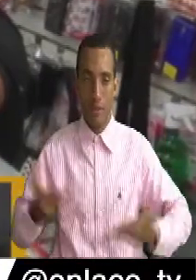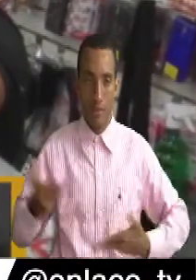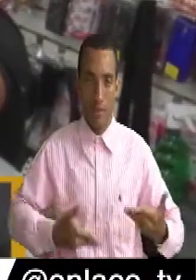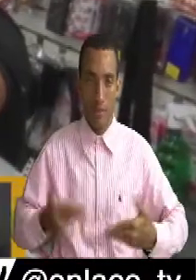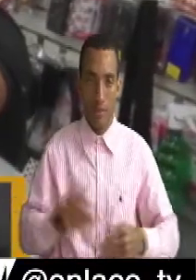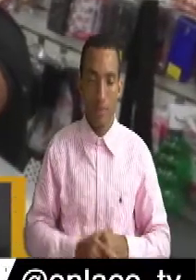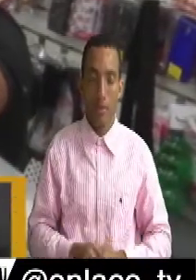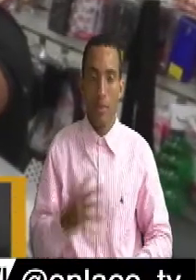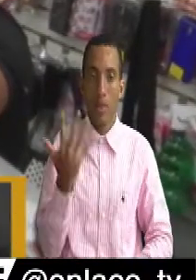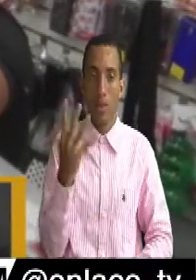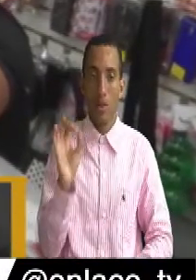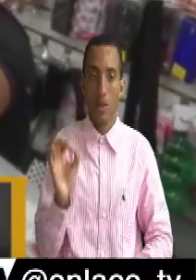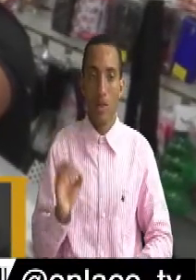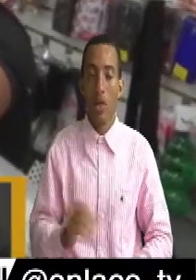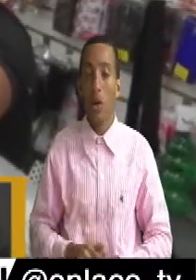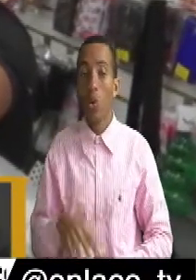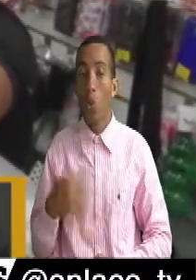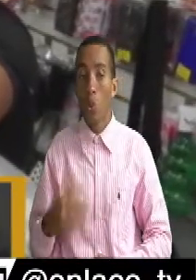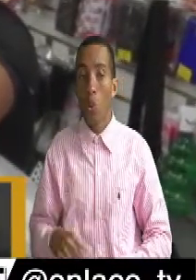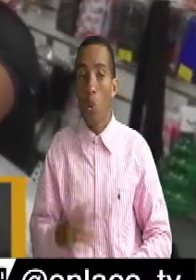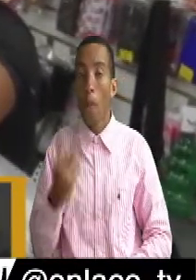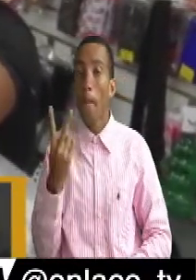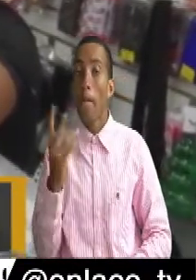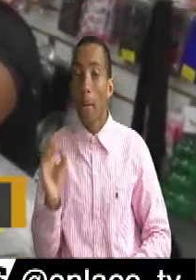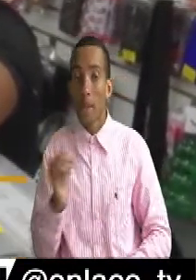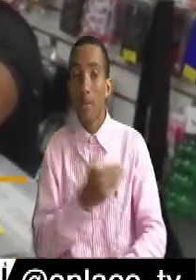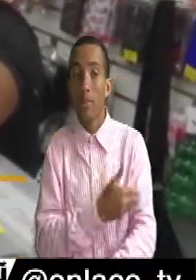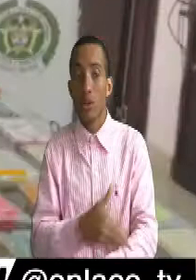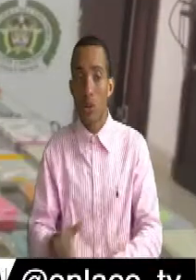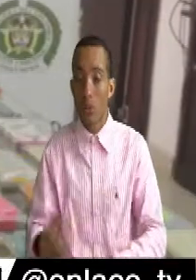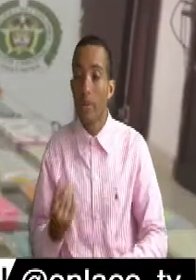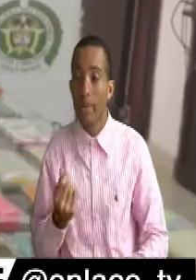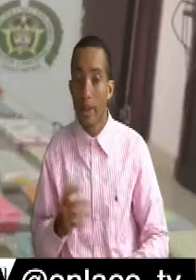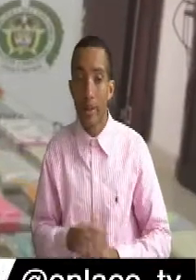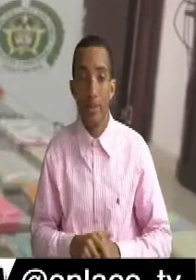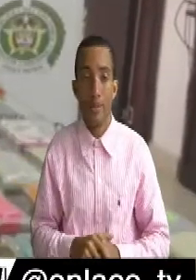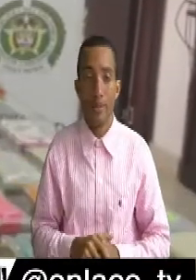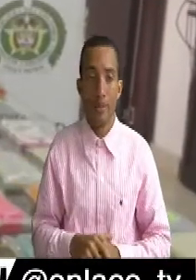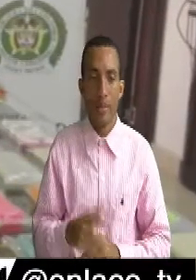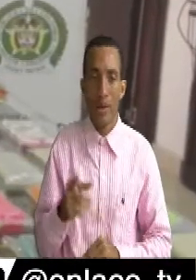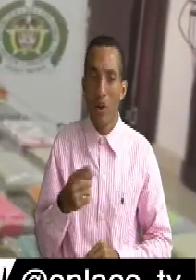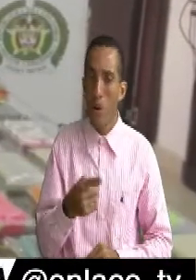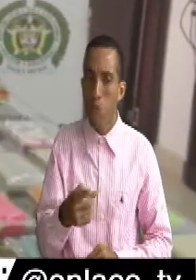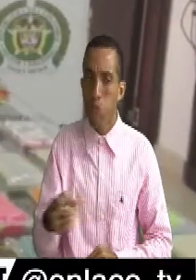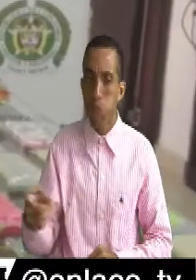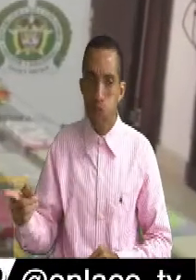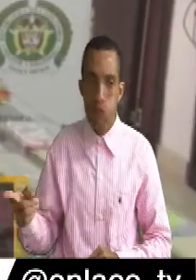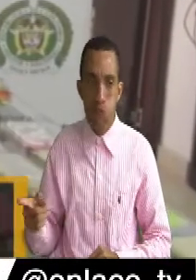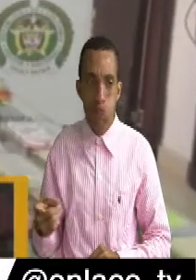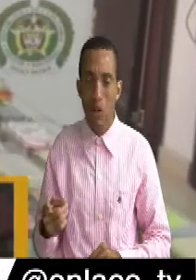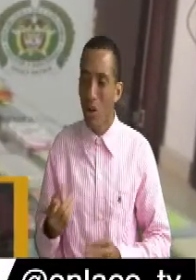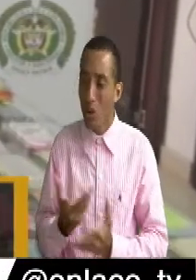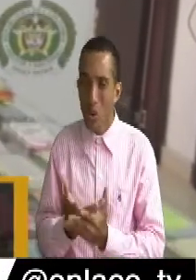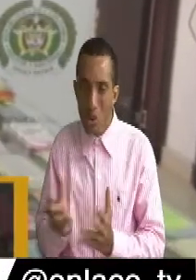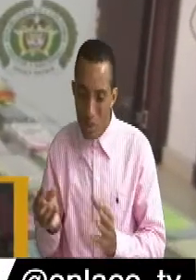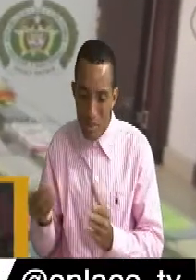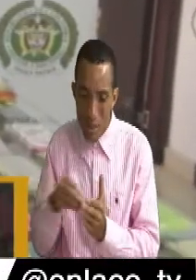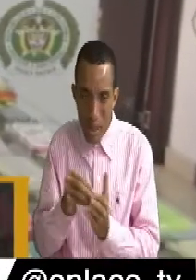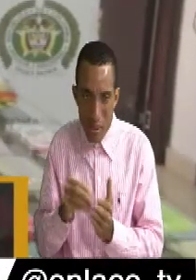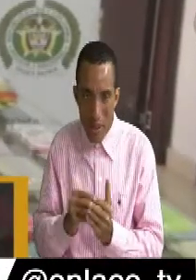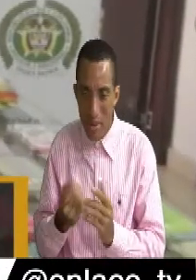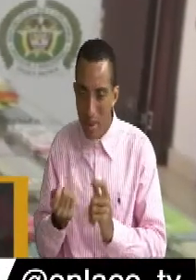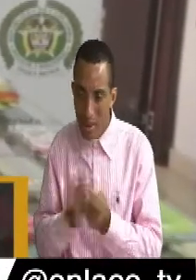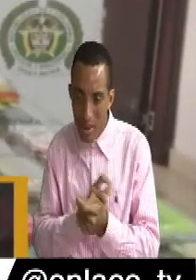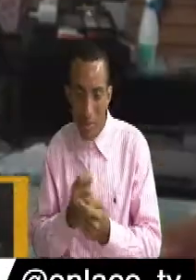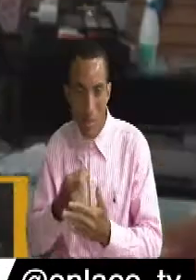celulares avaluados en 20 millones de pesos y más de 1.400 unidades de accesorios avaluados en 10 millones de pesos fueron incautados por la policía en medio de